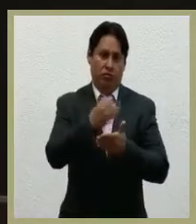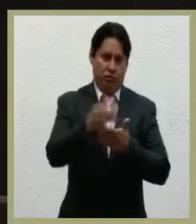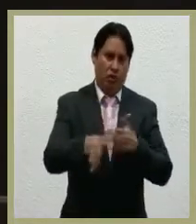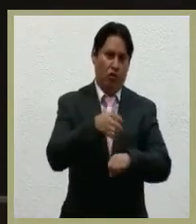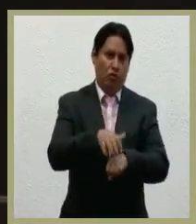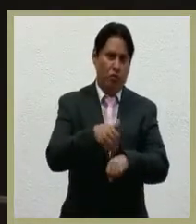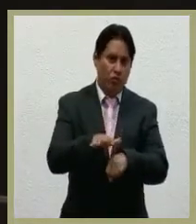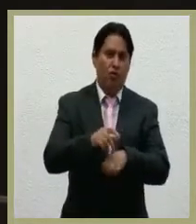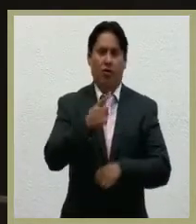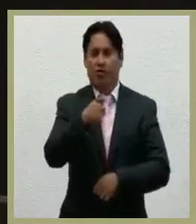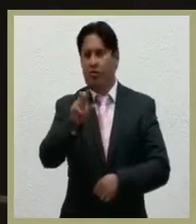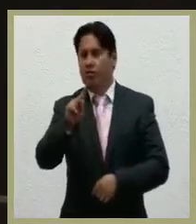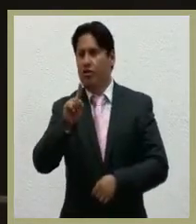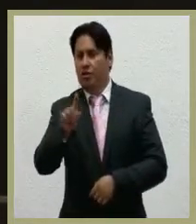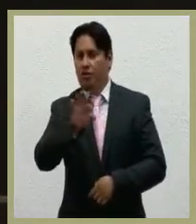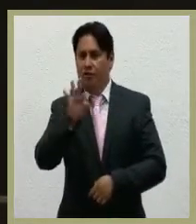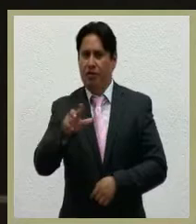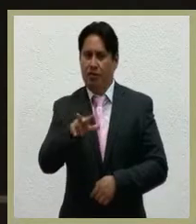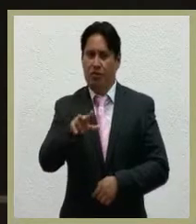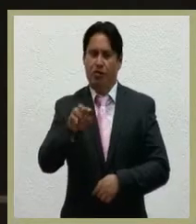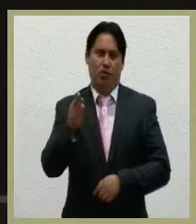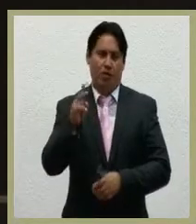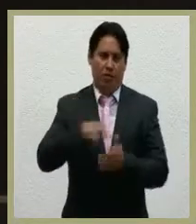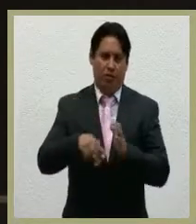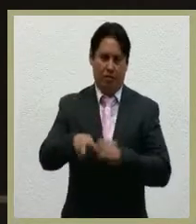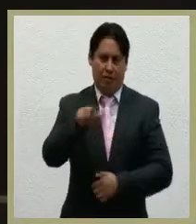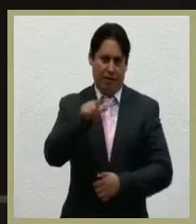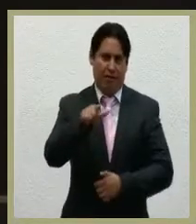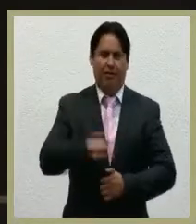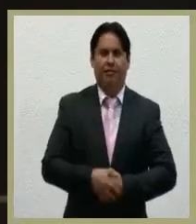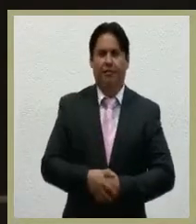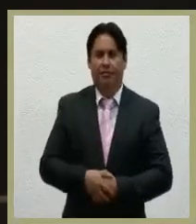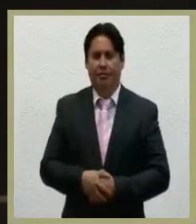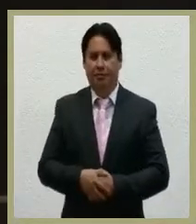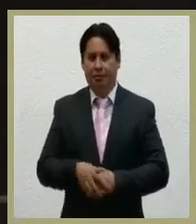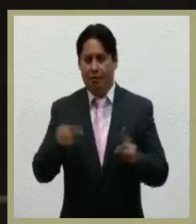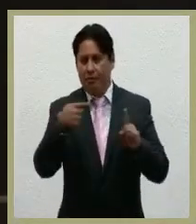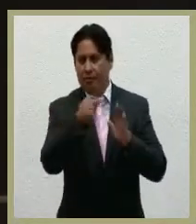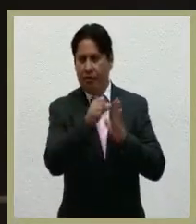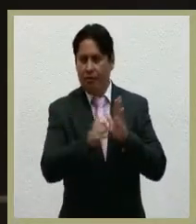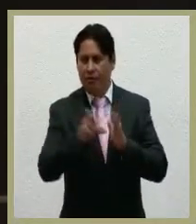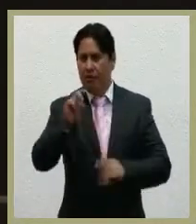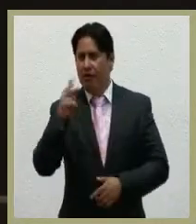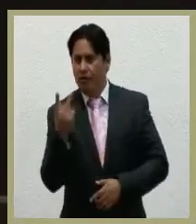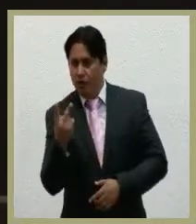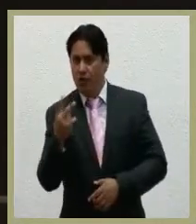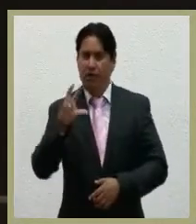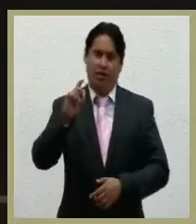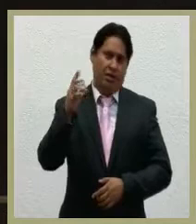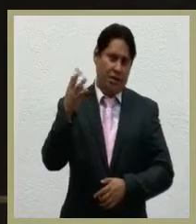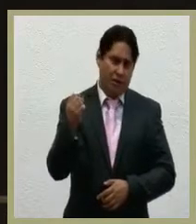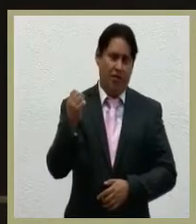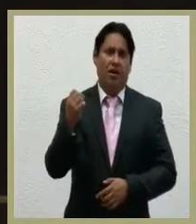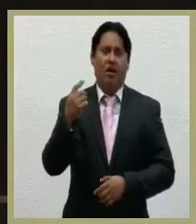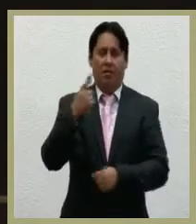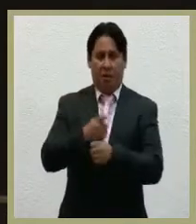número 181 de fecha 18 de mayo del 2017 y con fundamento en los artículos 32 y 39 fracción